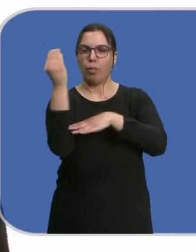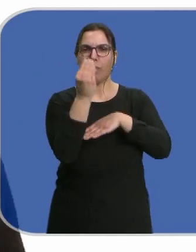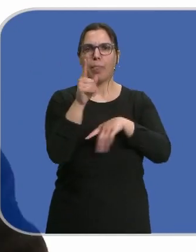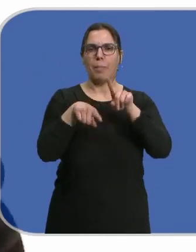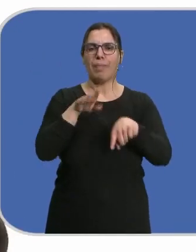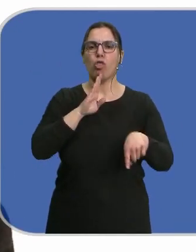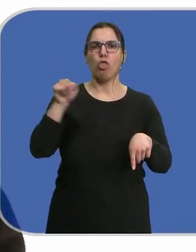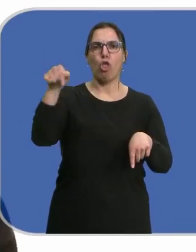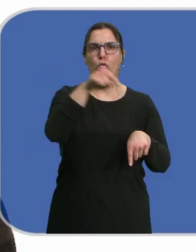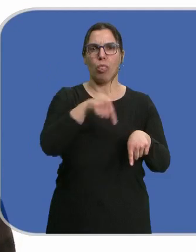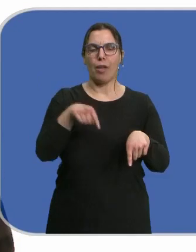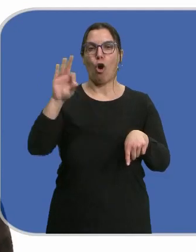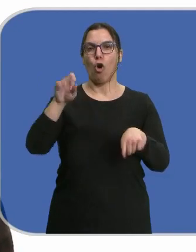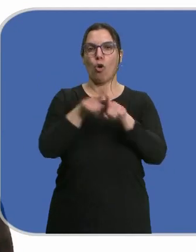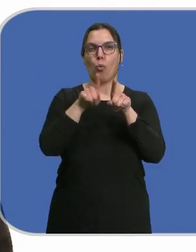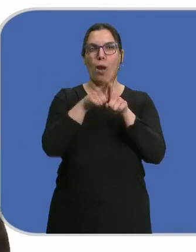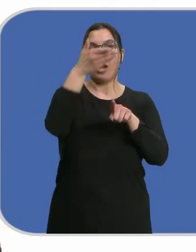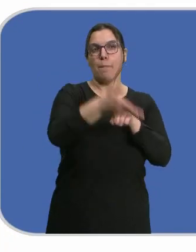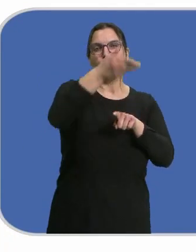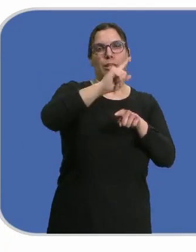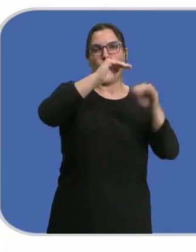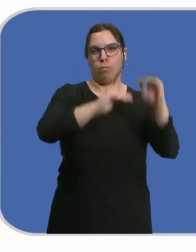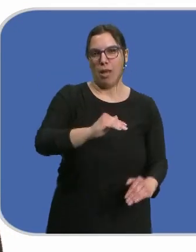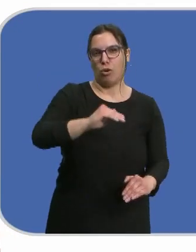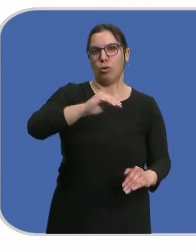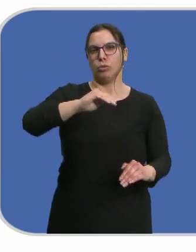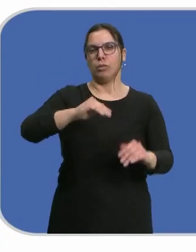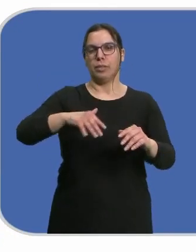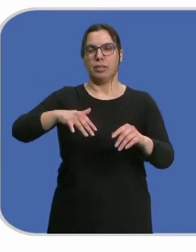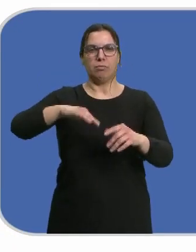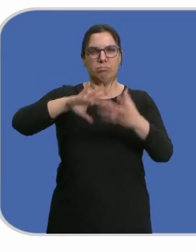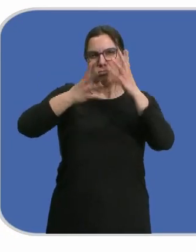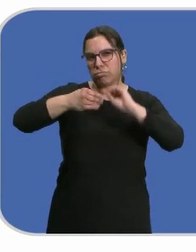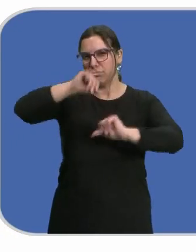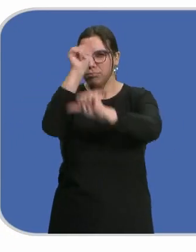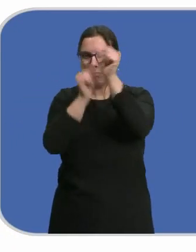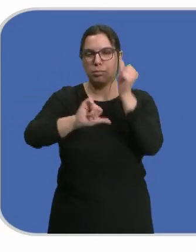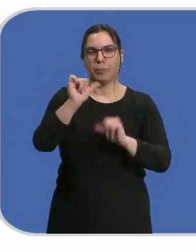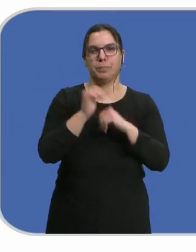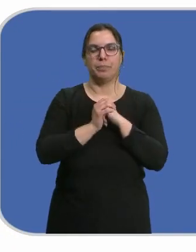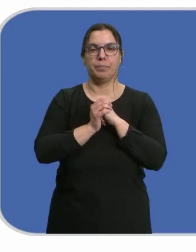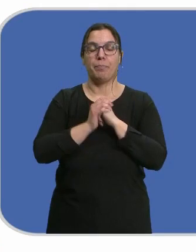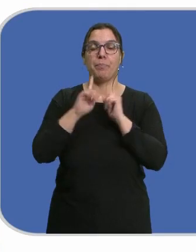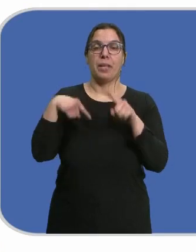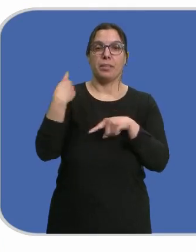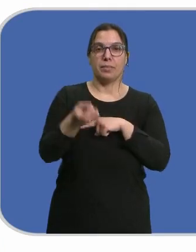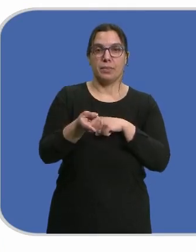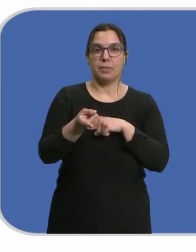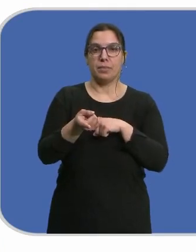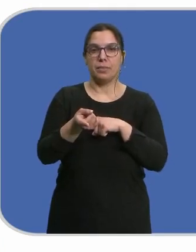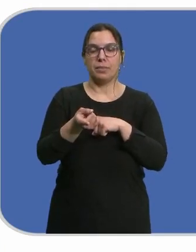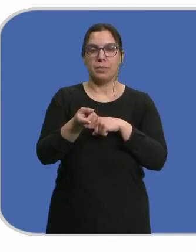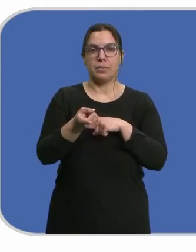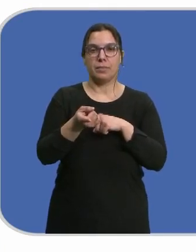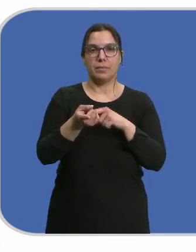objeto o de quitarle gravedad al objeto, hacer que volase, hacer otras cosas. Y luego el